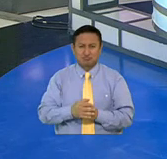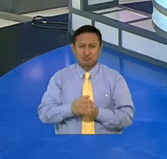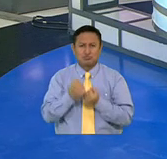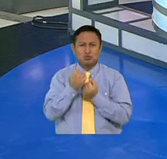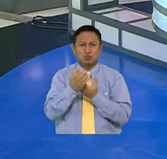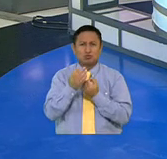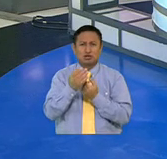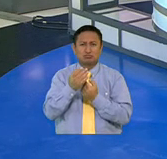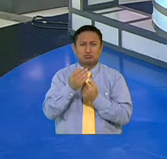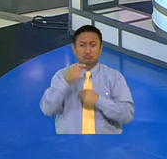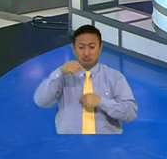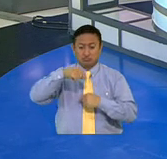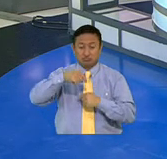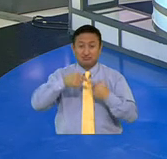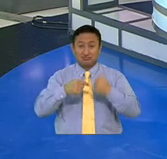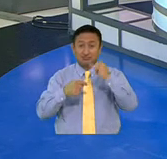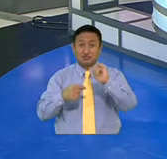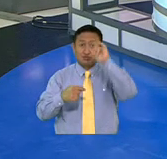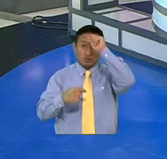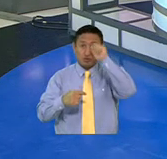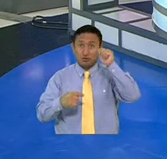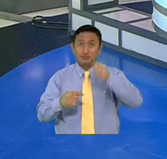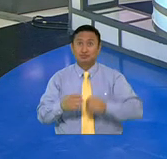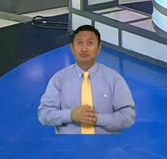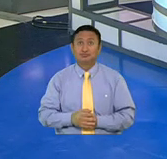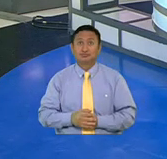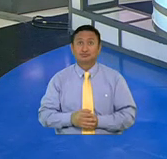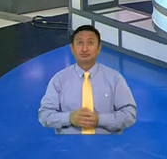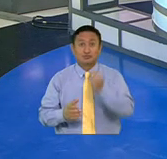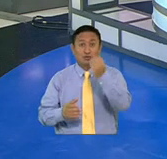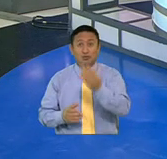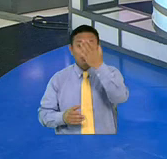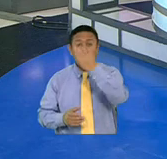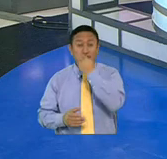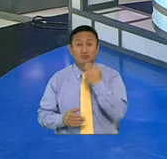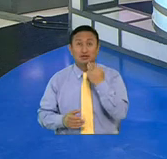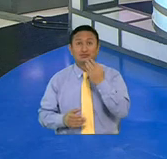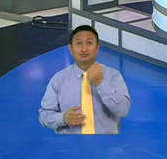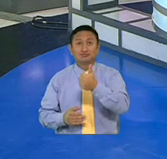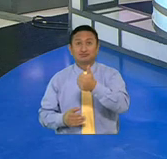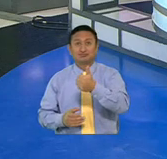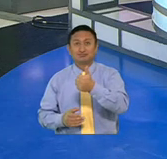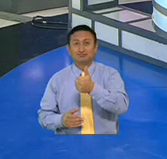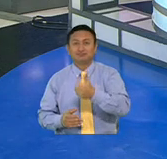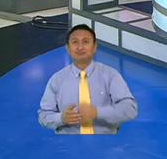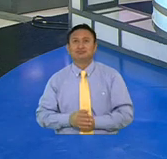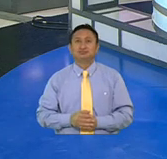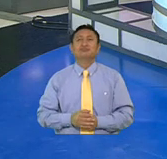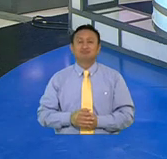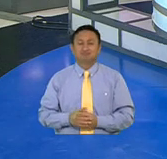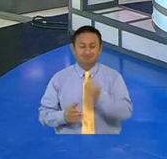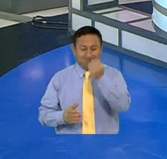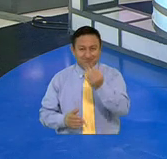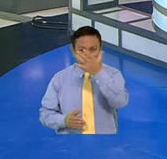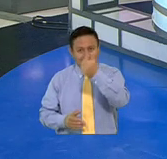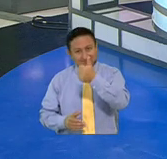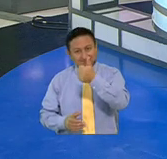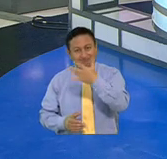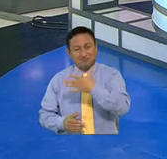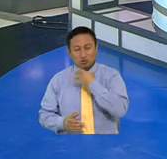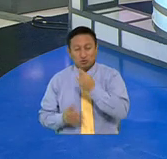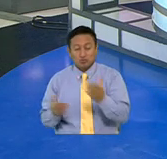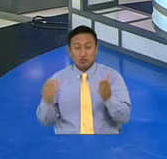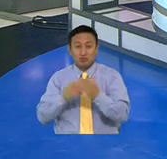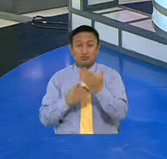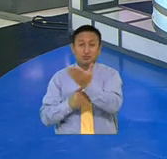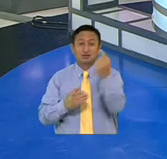hechos acaecidos en este fin de semana. Alison Corral, buen día para ti. Maurito, ¿cómo estamos? Muy buenos días, Roberto, Mauri, qué gusto poder estar